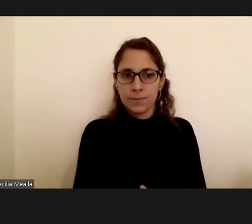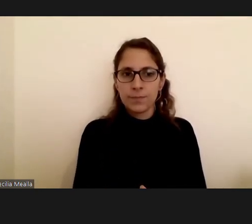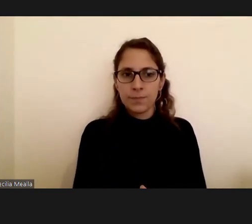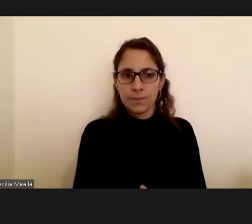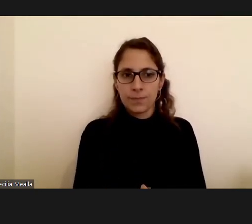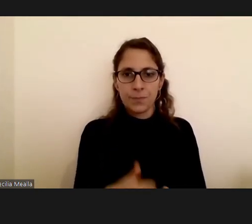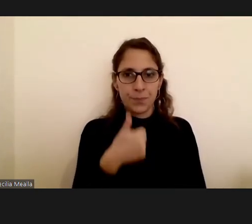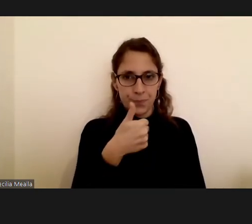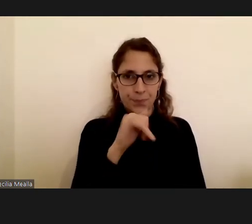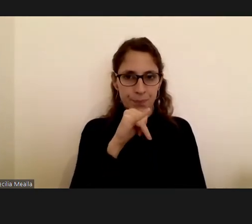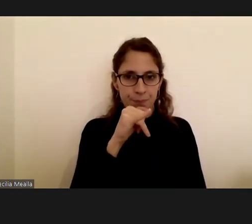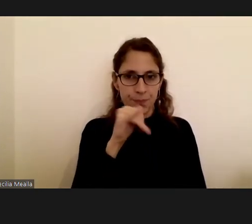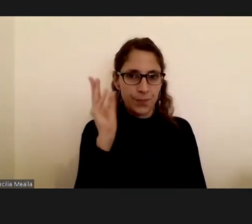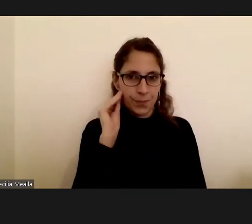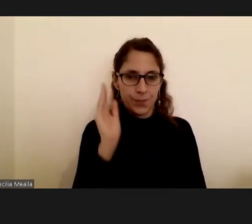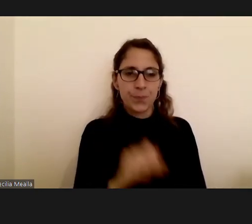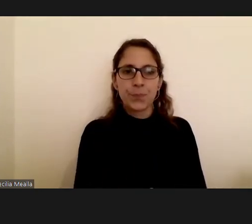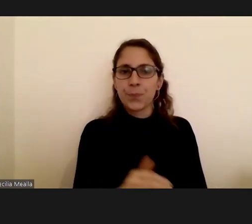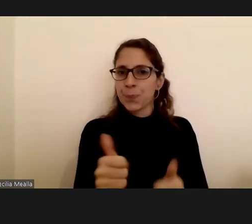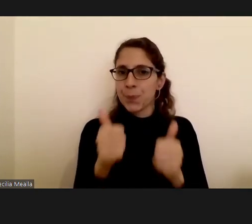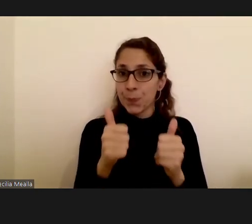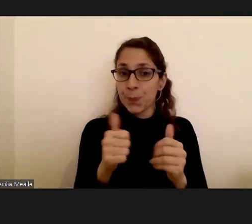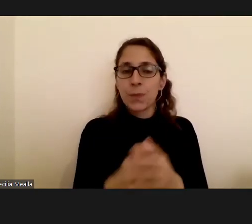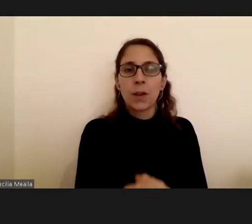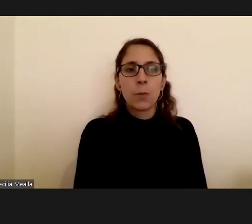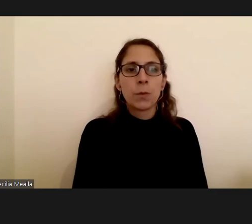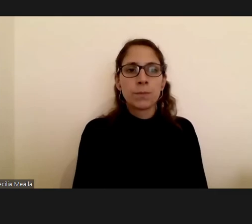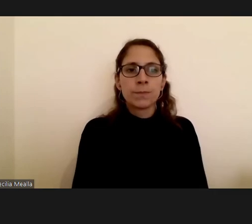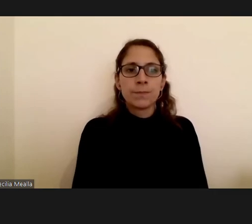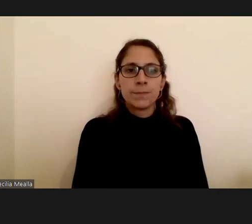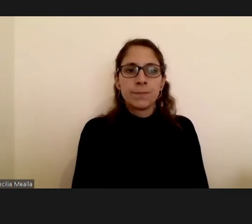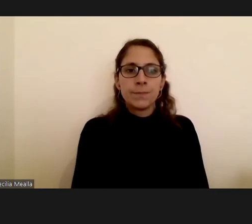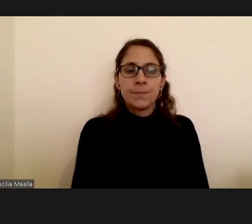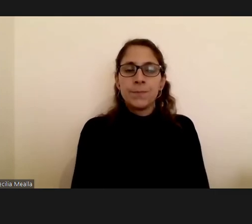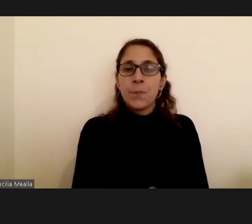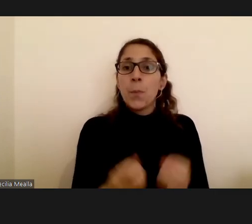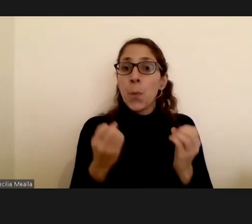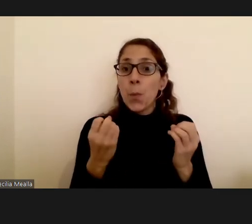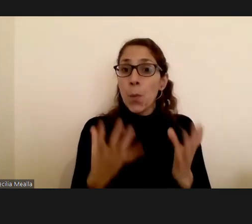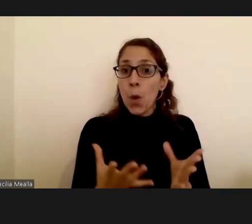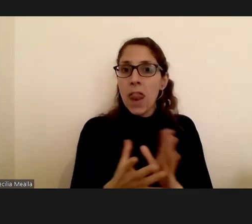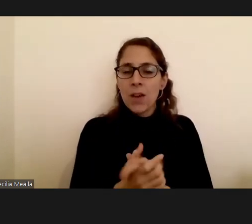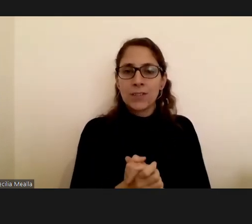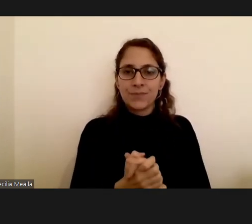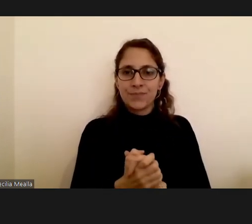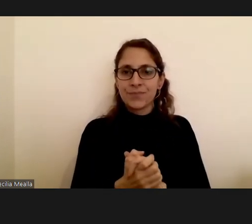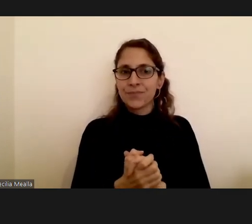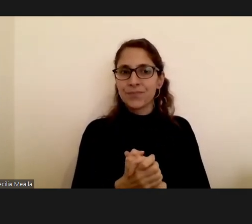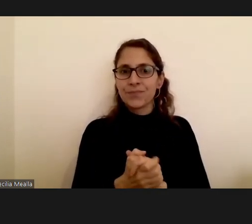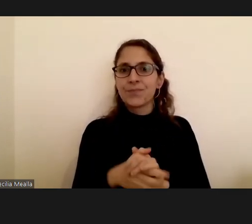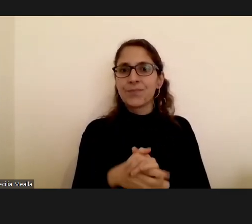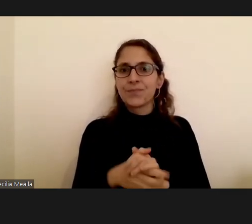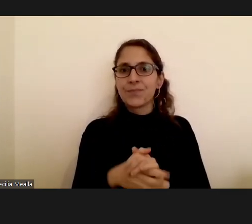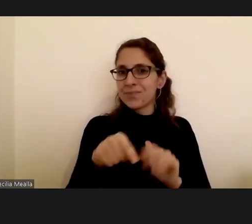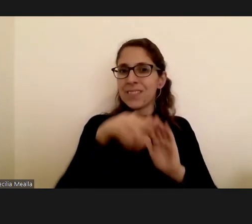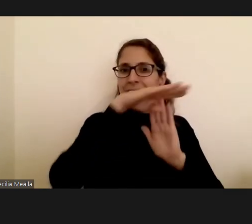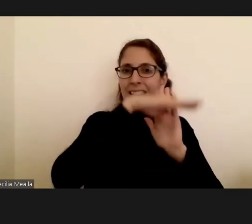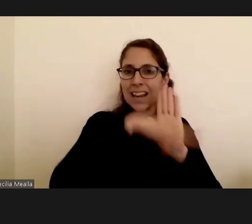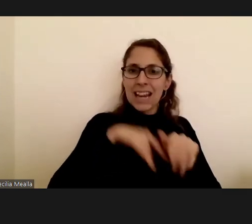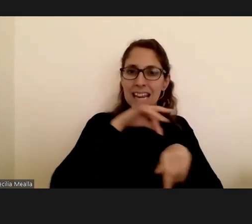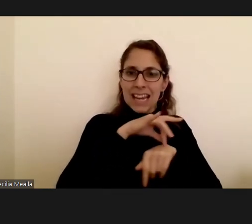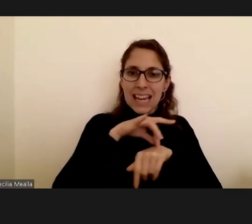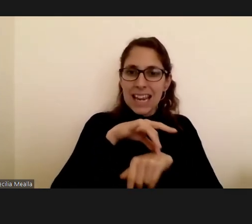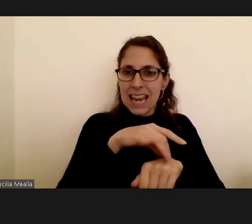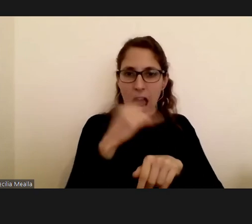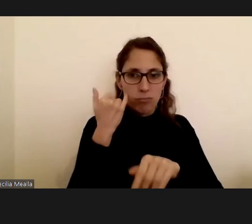Sí. Sí. Bien, perfecto. Bueno, ahí terminamos de ver la guía. Fíjense que si